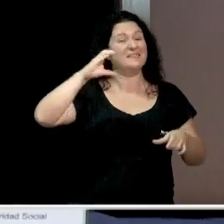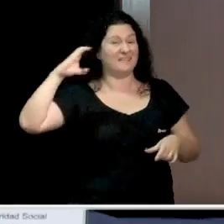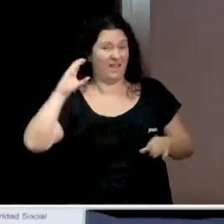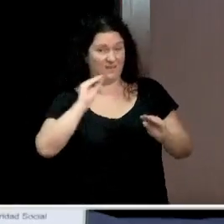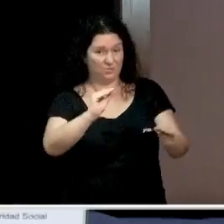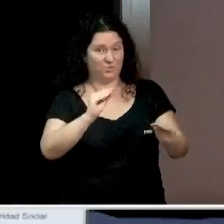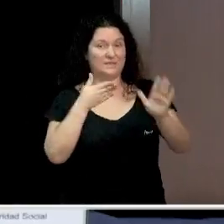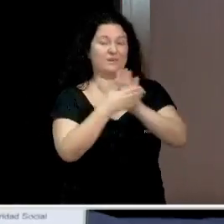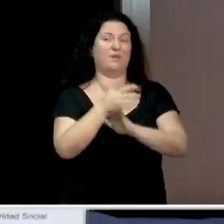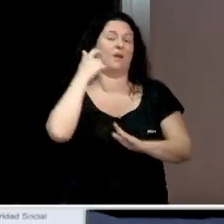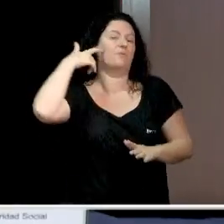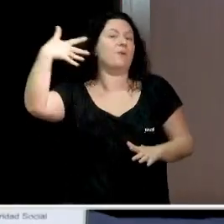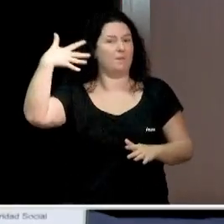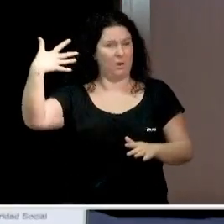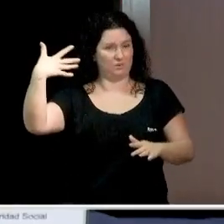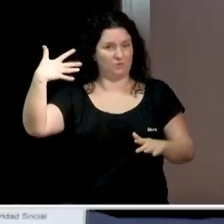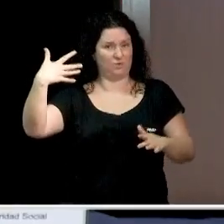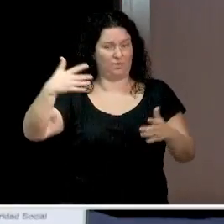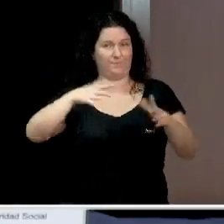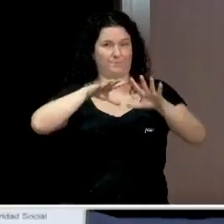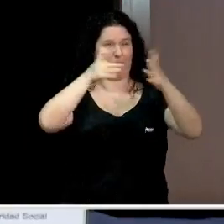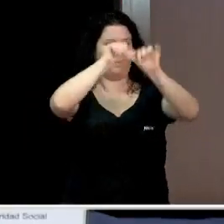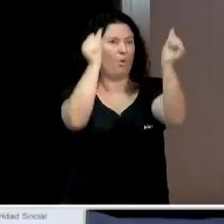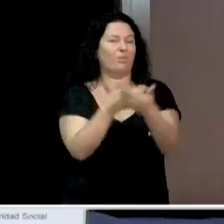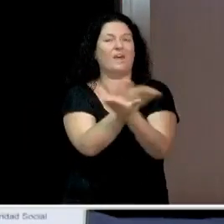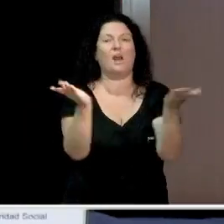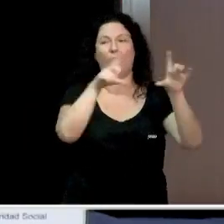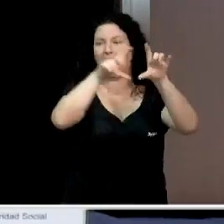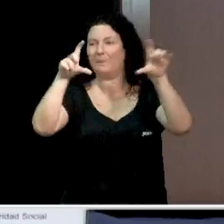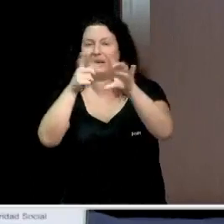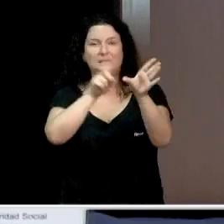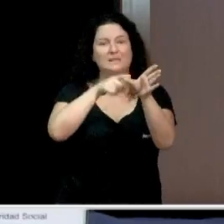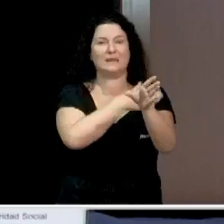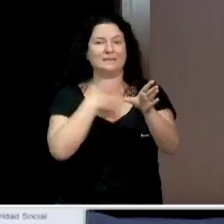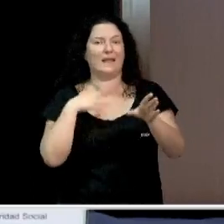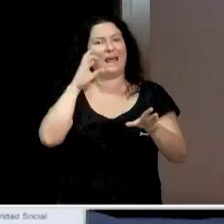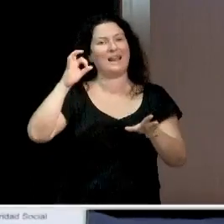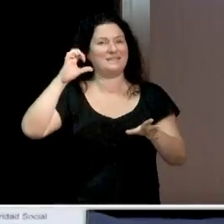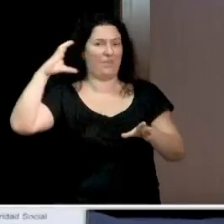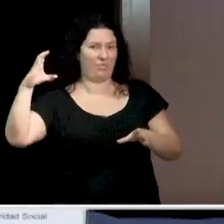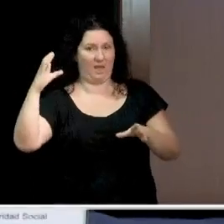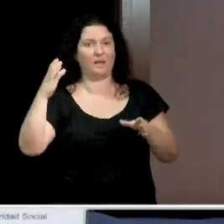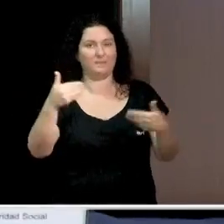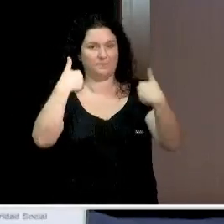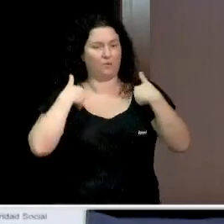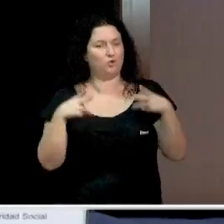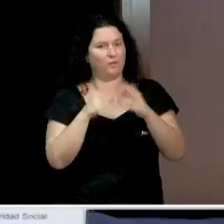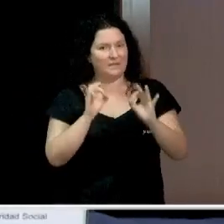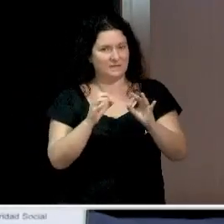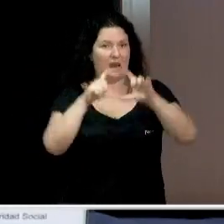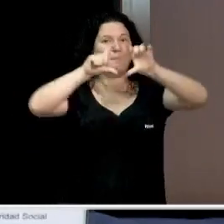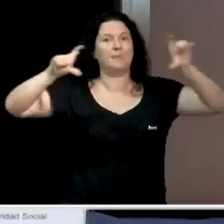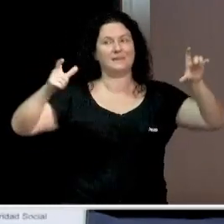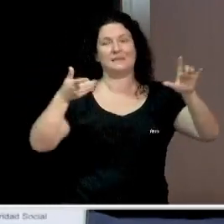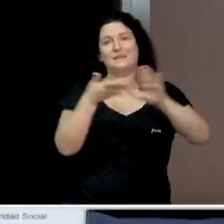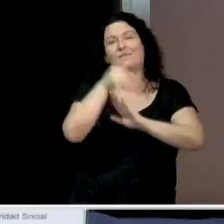valor reputacional, a ese modelo soft law al que últimamente, bueno, pues se tiende porque también los valores éticos